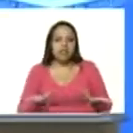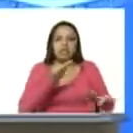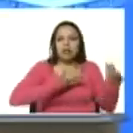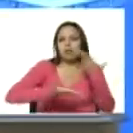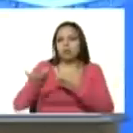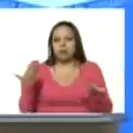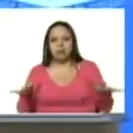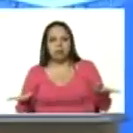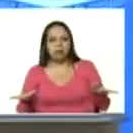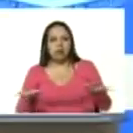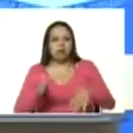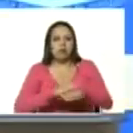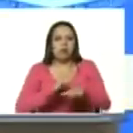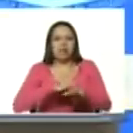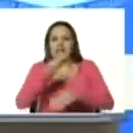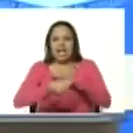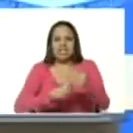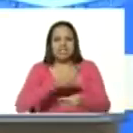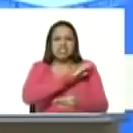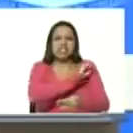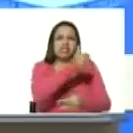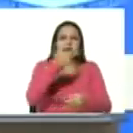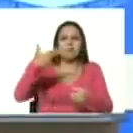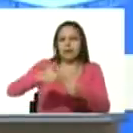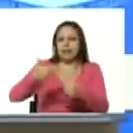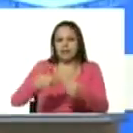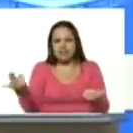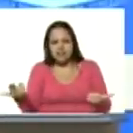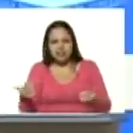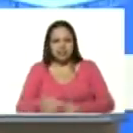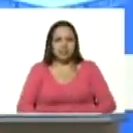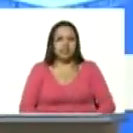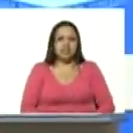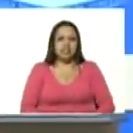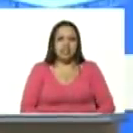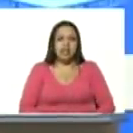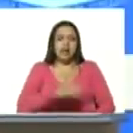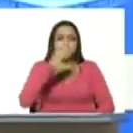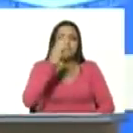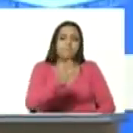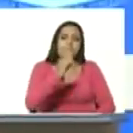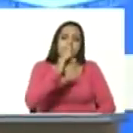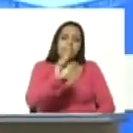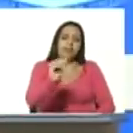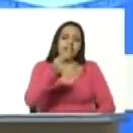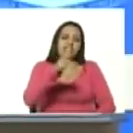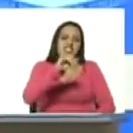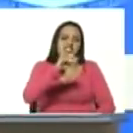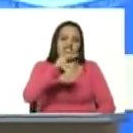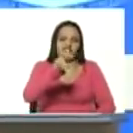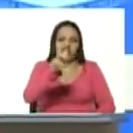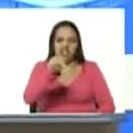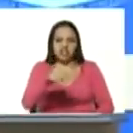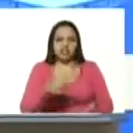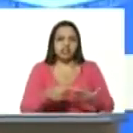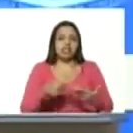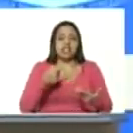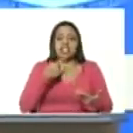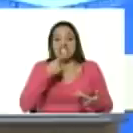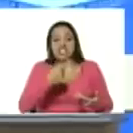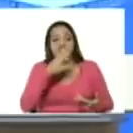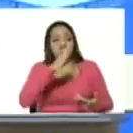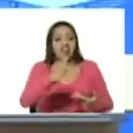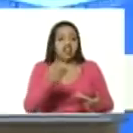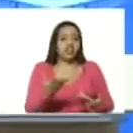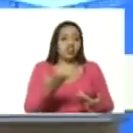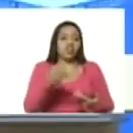hacer la llamada junta directiva de PDVSA, de Pequiven, de CBP, de Bandes? Bandes es un banco con